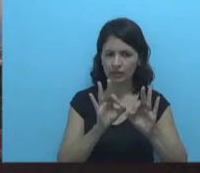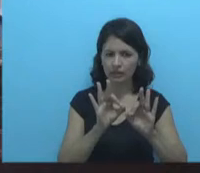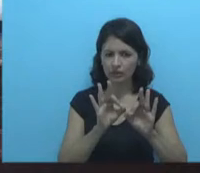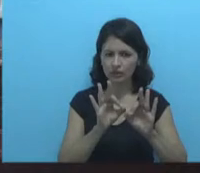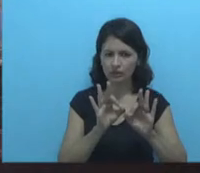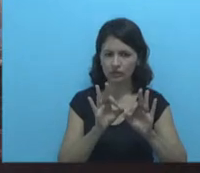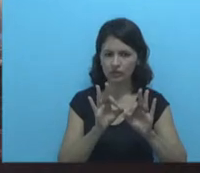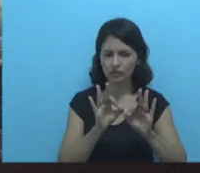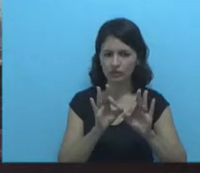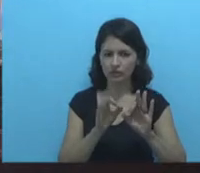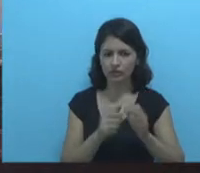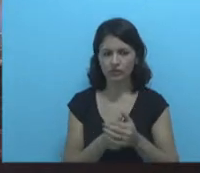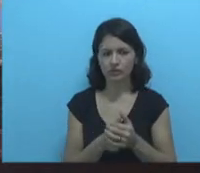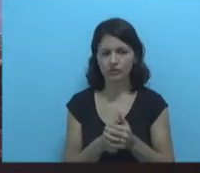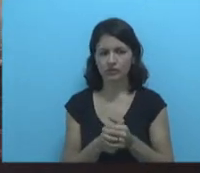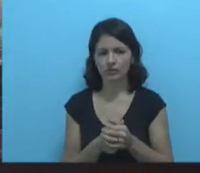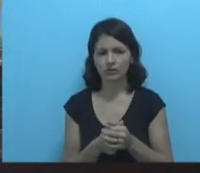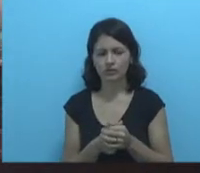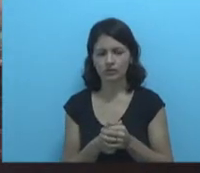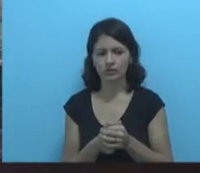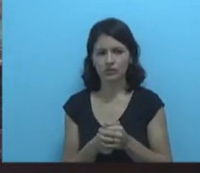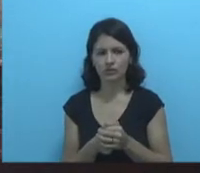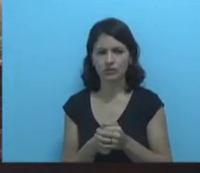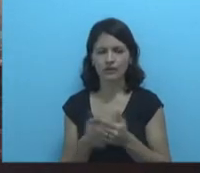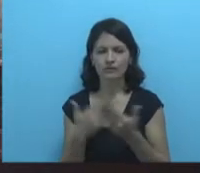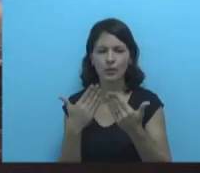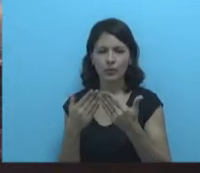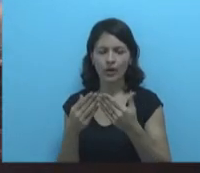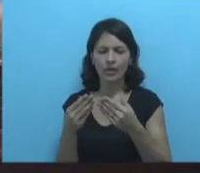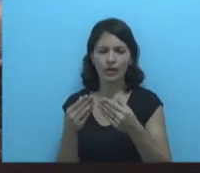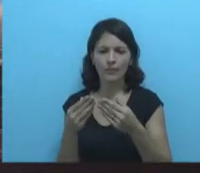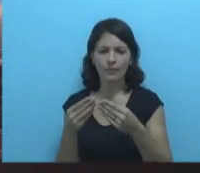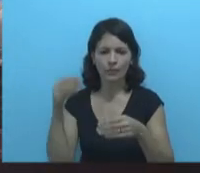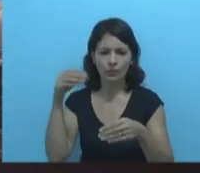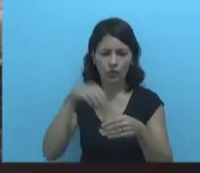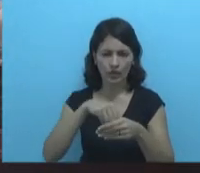hoy que tienen despachos de comisión.